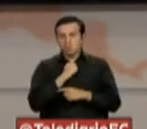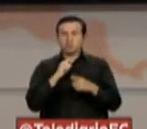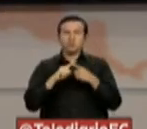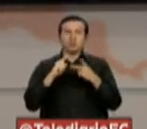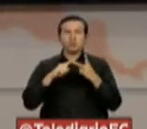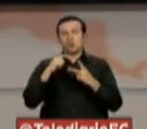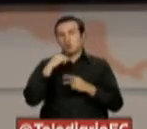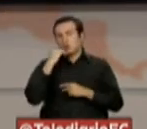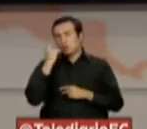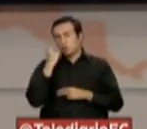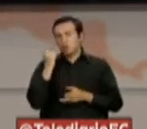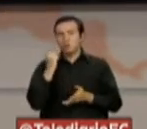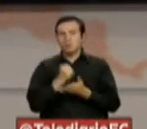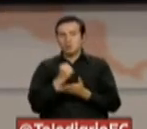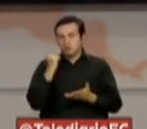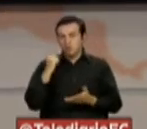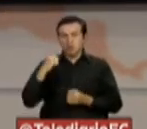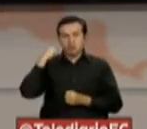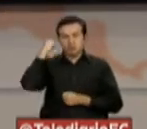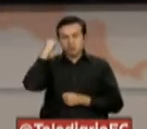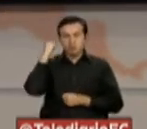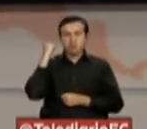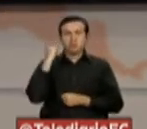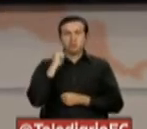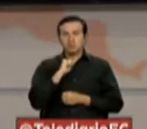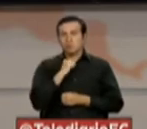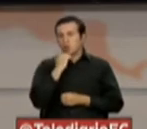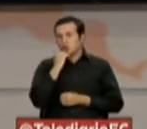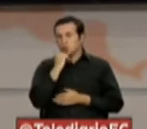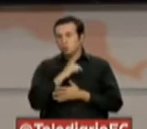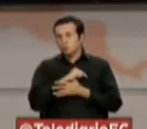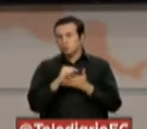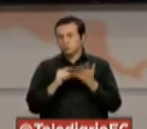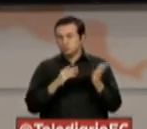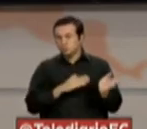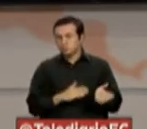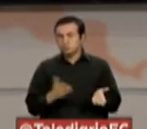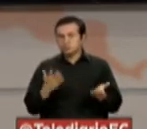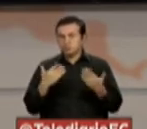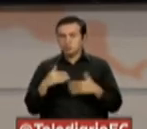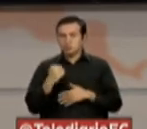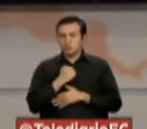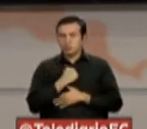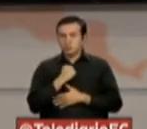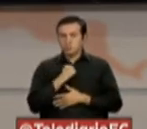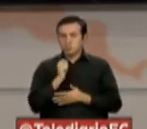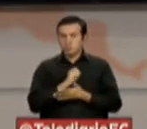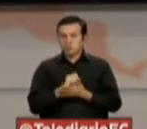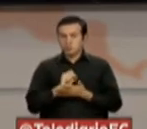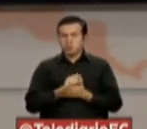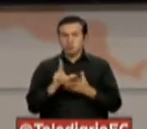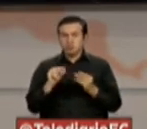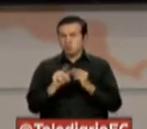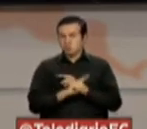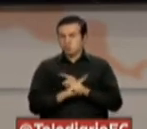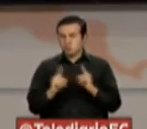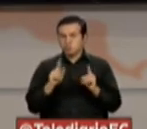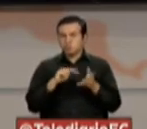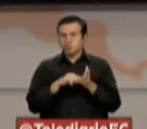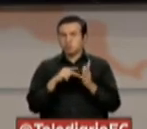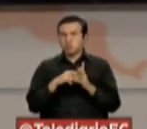signo distintivo, sea una marca, un derecho de autor sobre una obra. Pero la propiedad intelectual no solamente